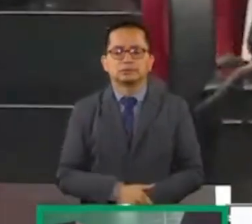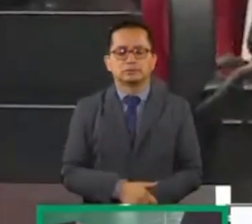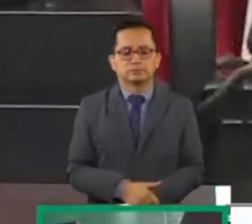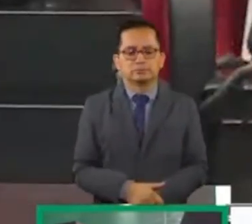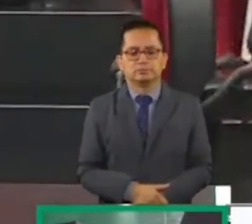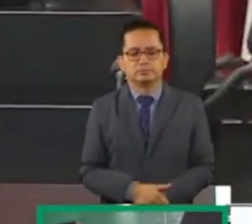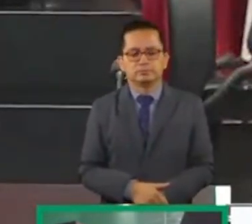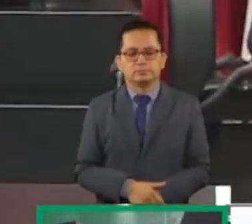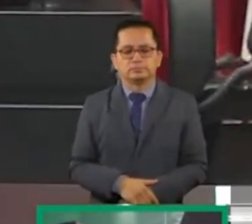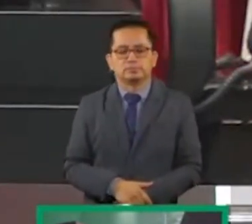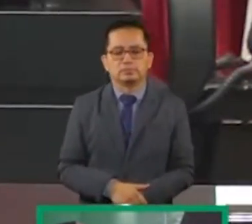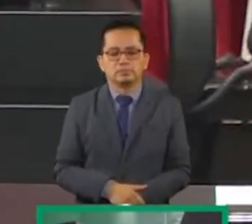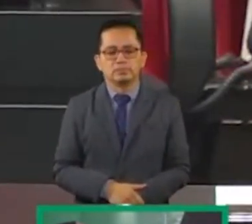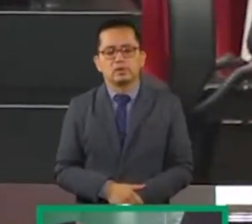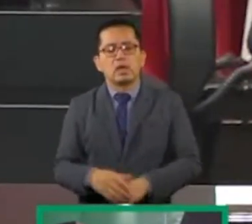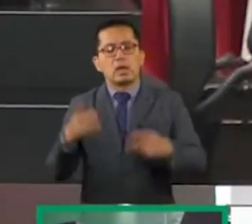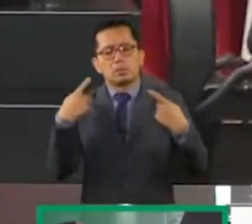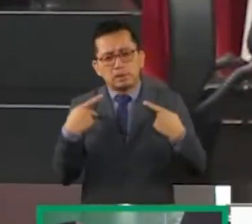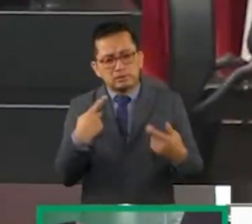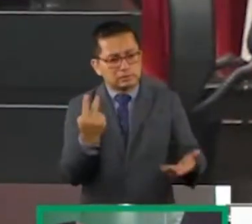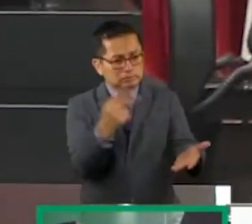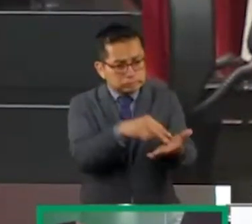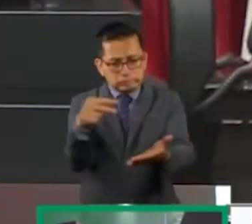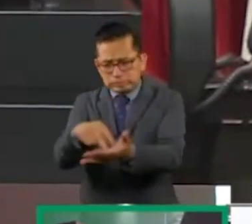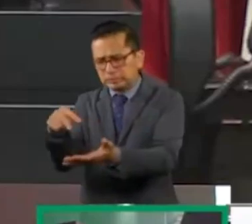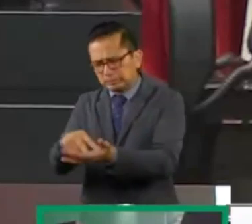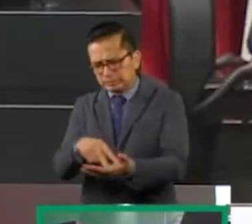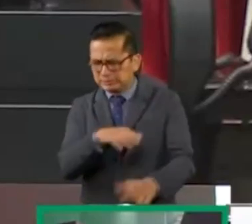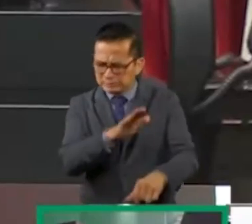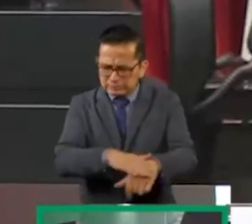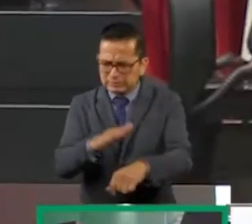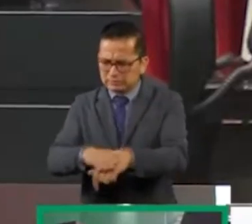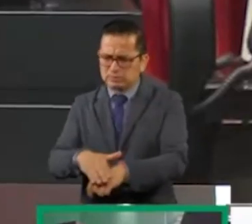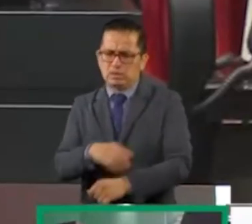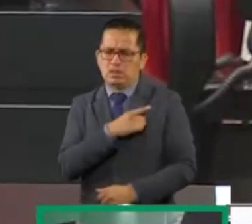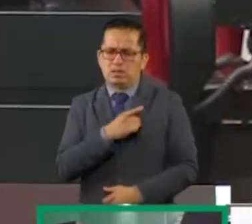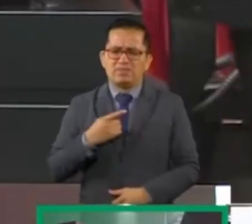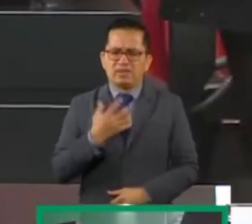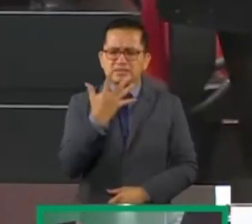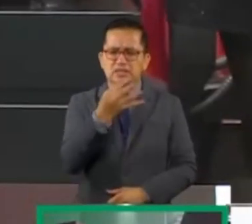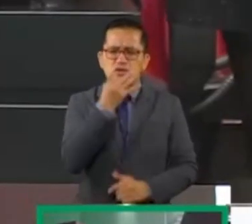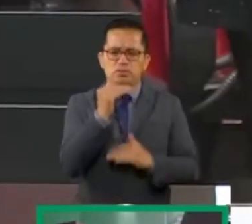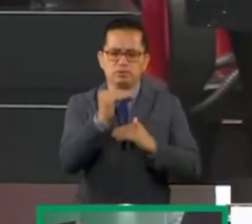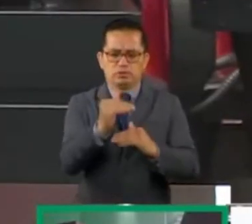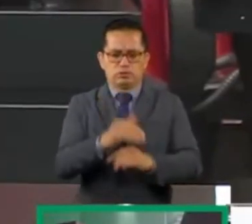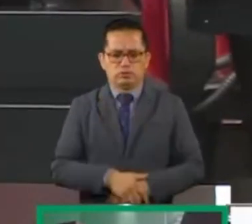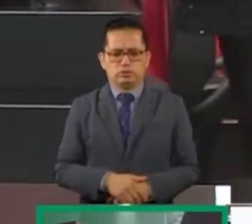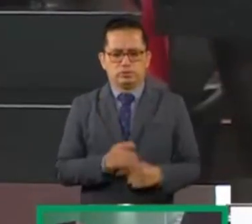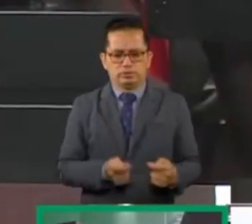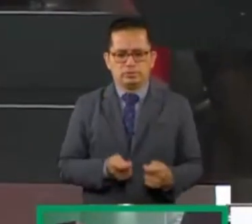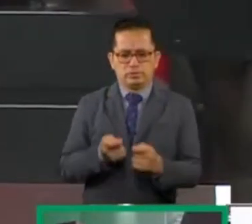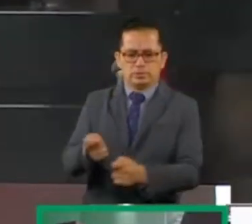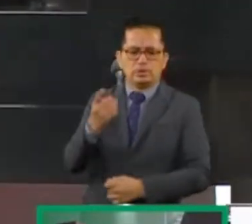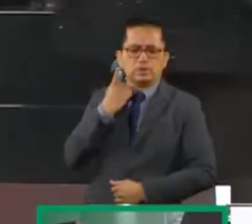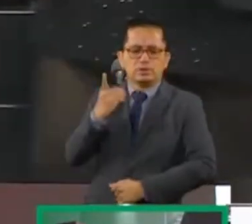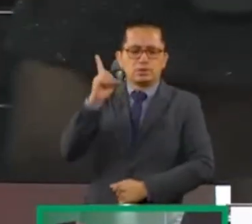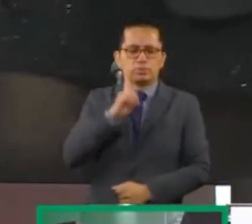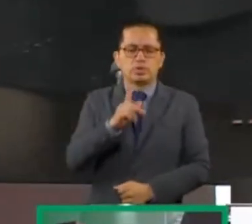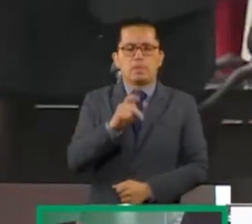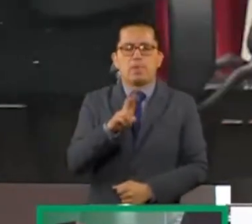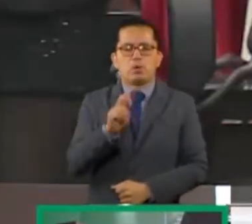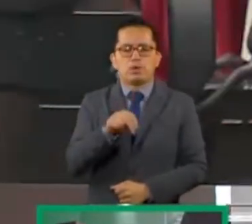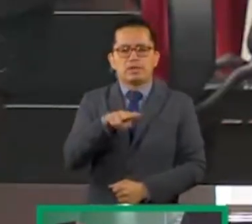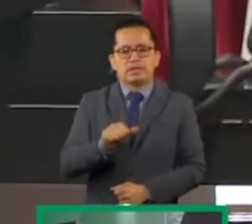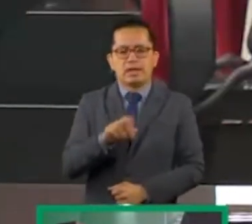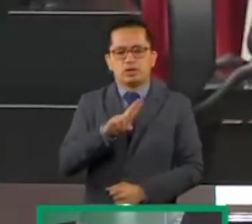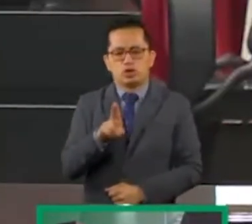Les recuerdo a todos los oradores y oradoras que son 5 minutos. Tiene ahora el uso de la palabra la diputada Paulina Rubio Fernández del